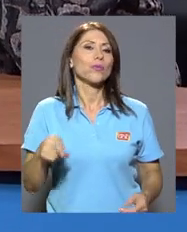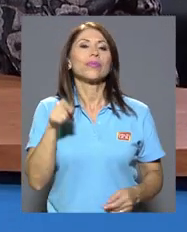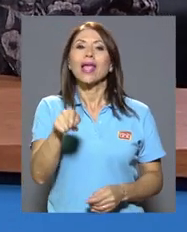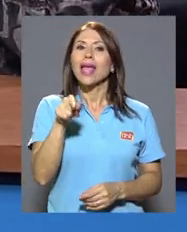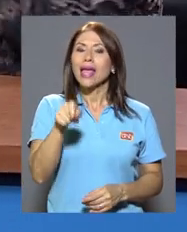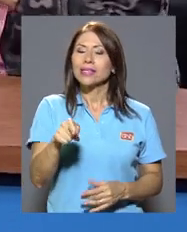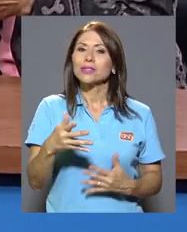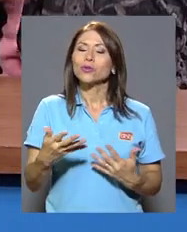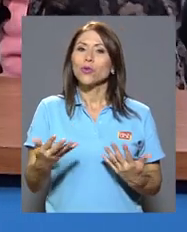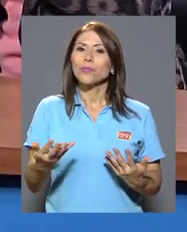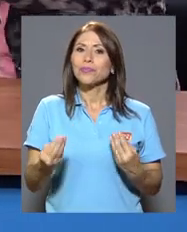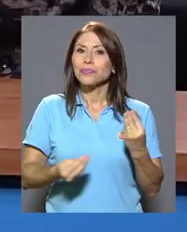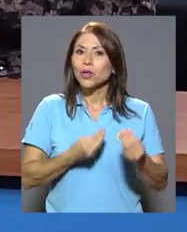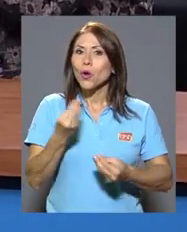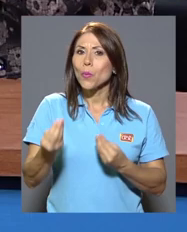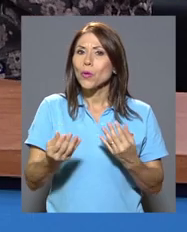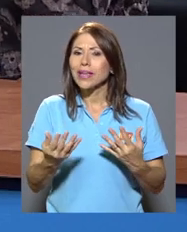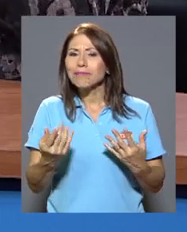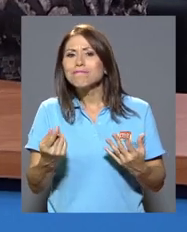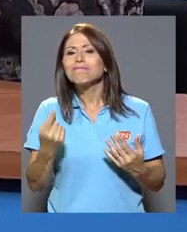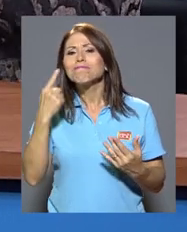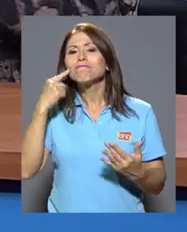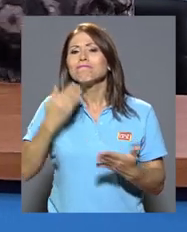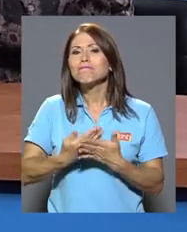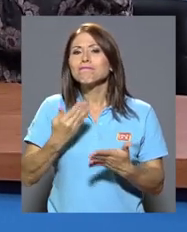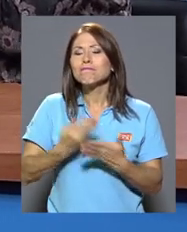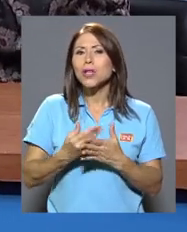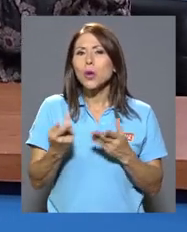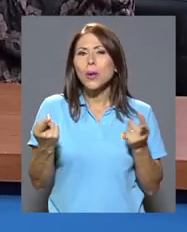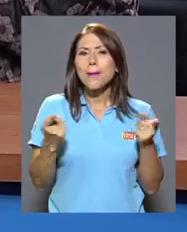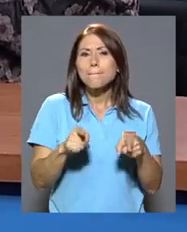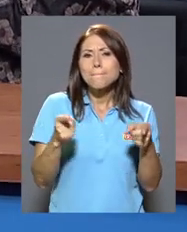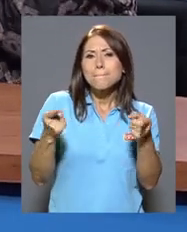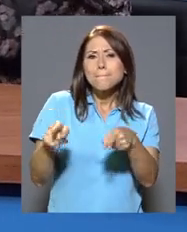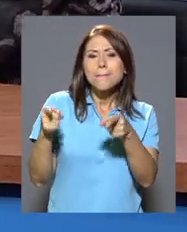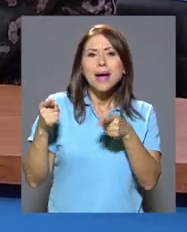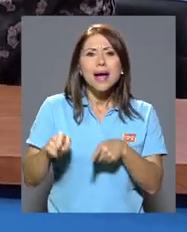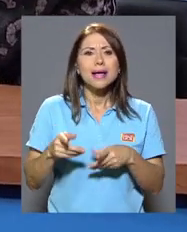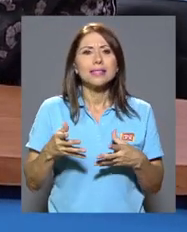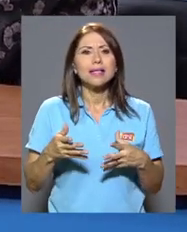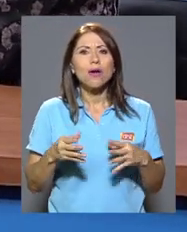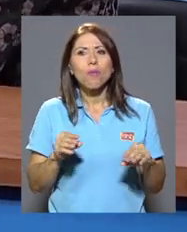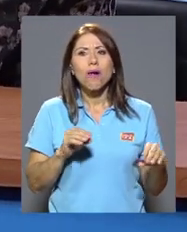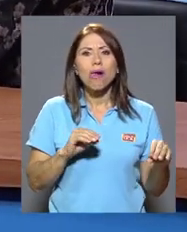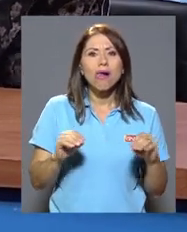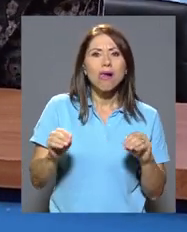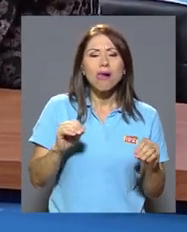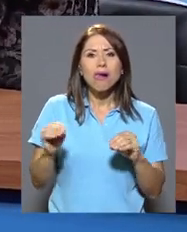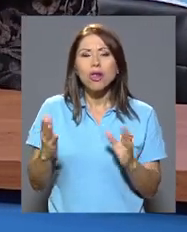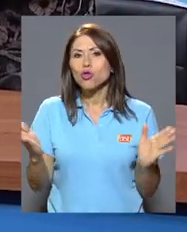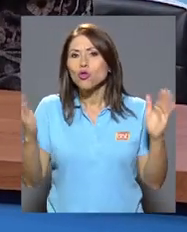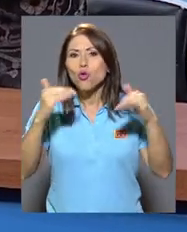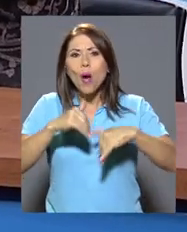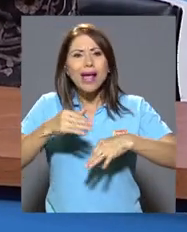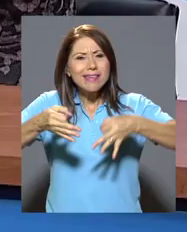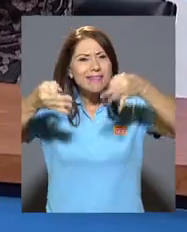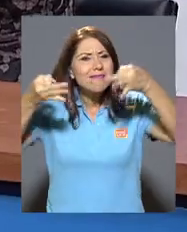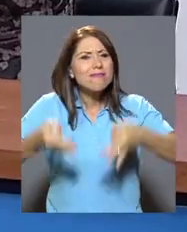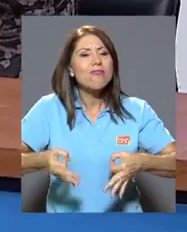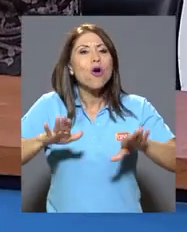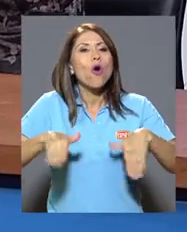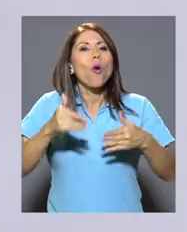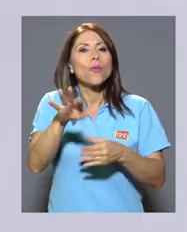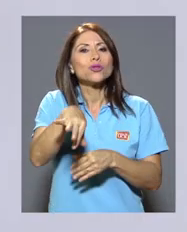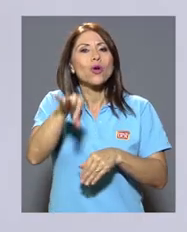reafirmar un poco este tejemaneje como tan sin algo bien definido que establezca como escogemos en este caso los